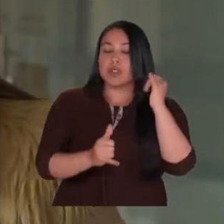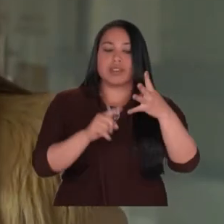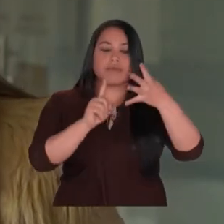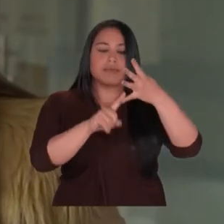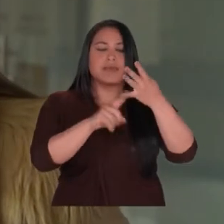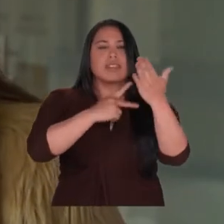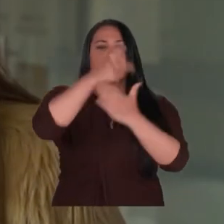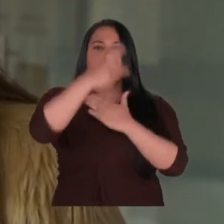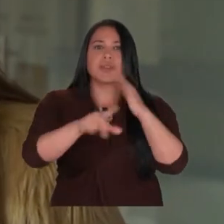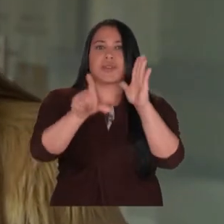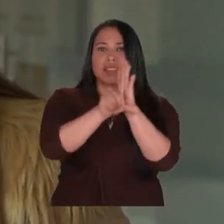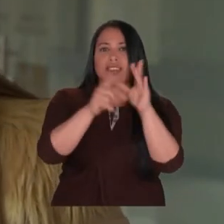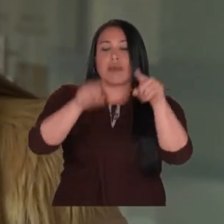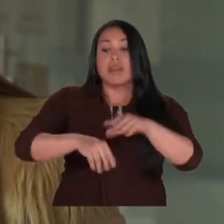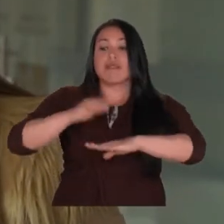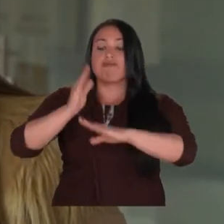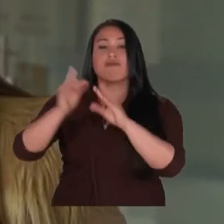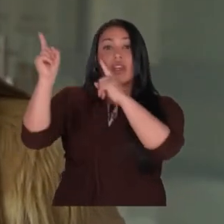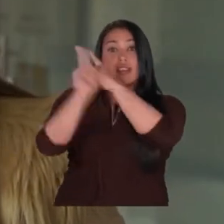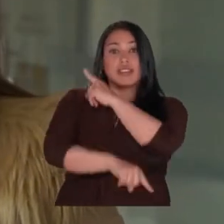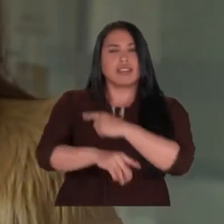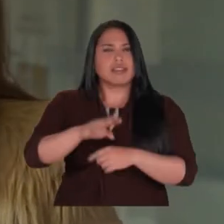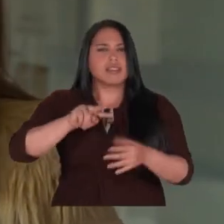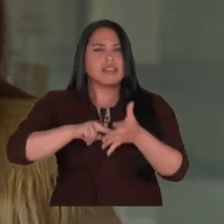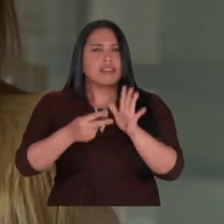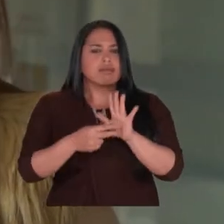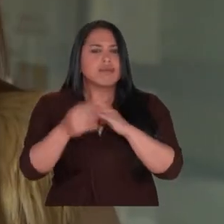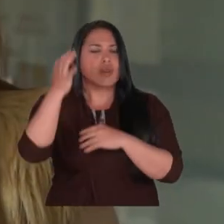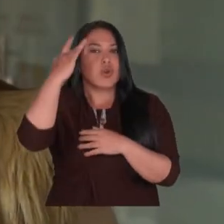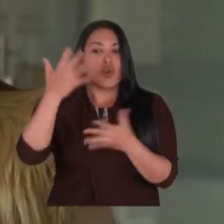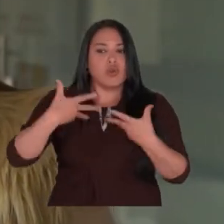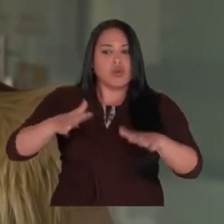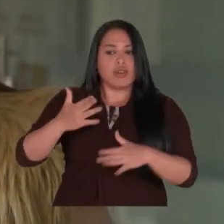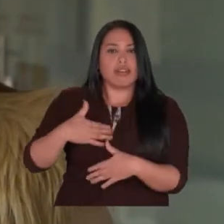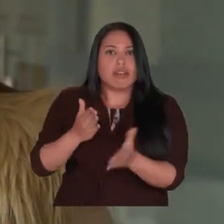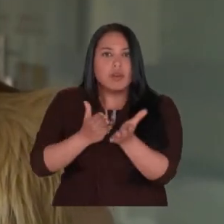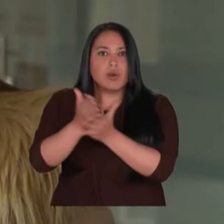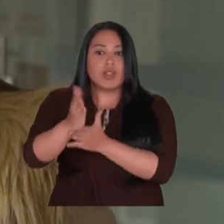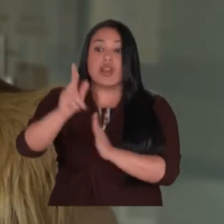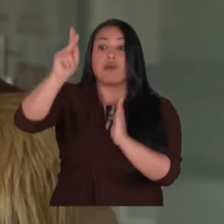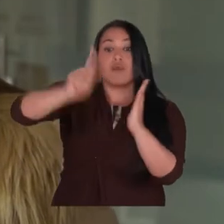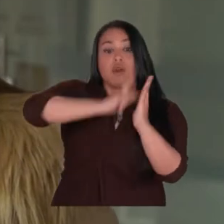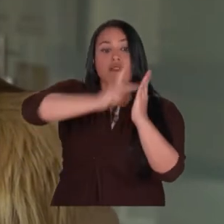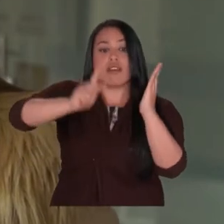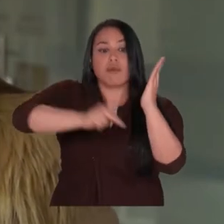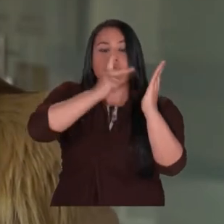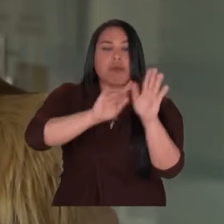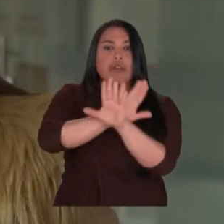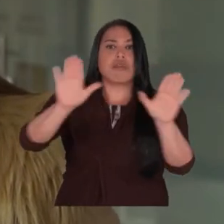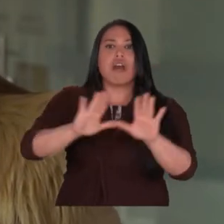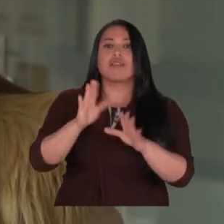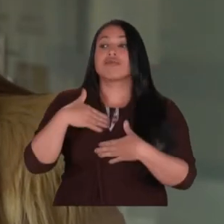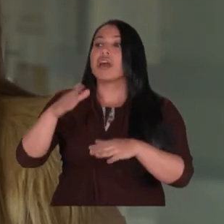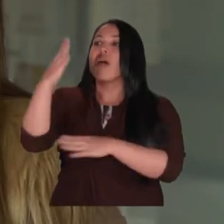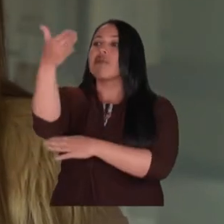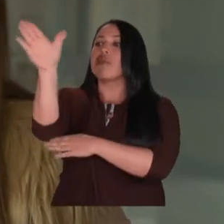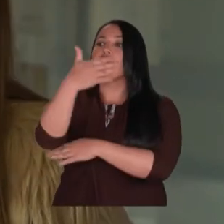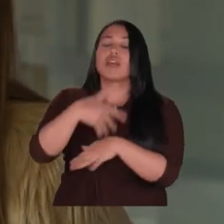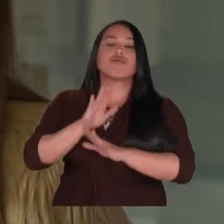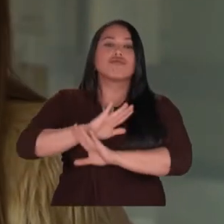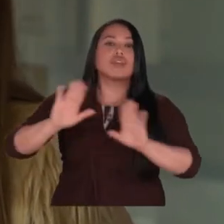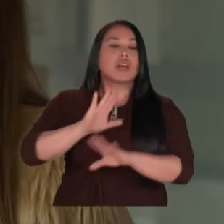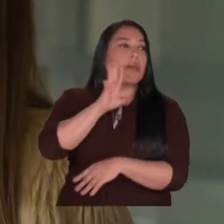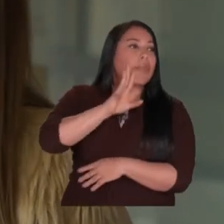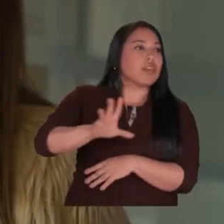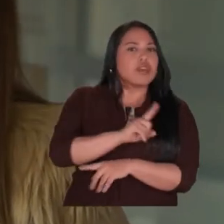regiones. Y por último, el proyecto contempla sanciones porque no queremos que la prohibición sea simplemente